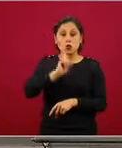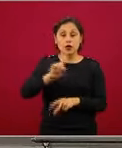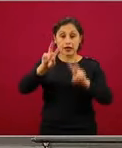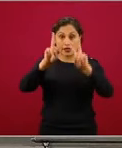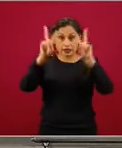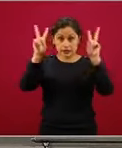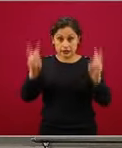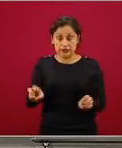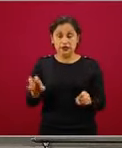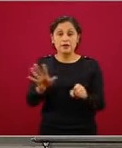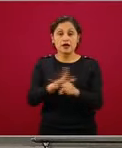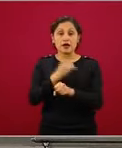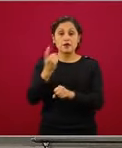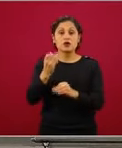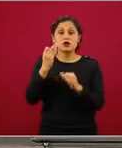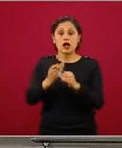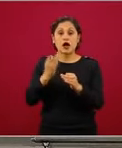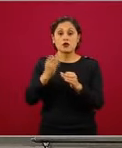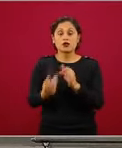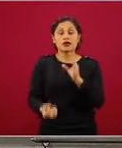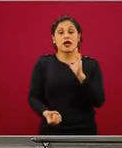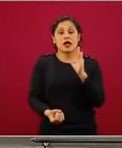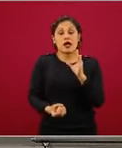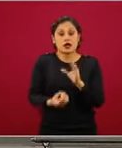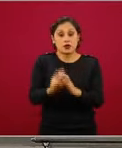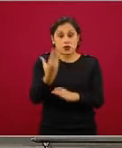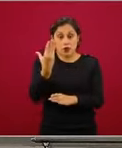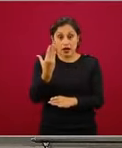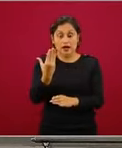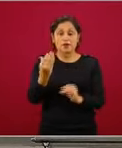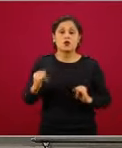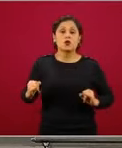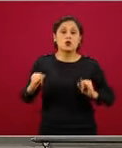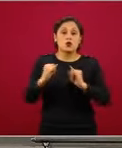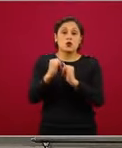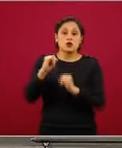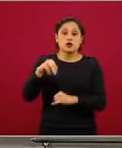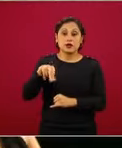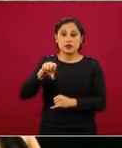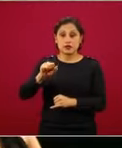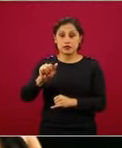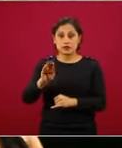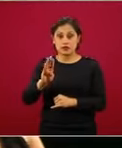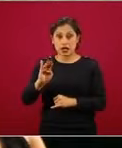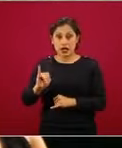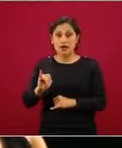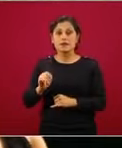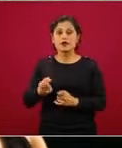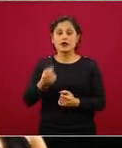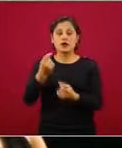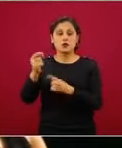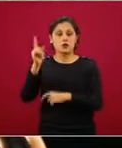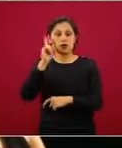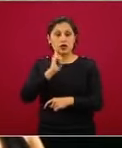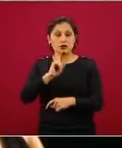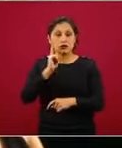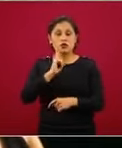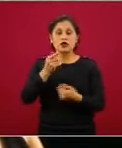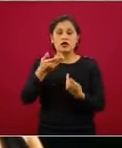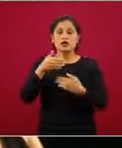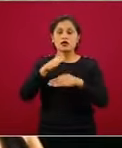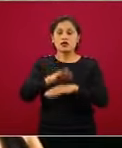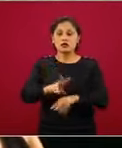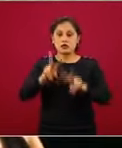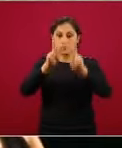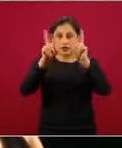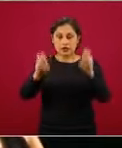en este cambio, en este nuevo modelo del INSABI, pues han quedado a la deriva en el tema de su atención por